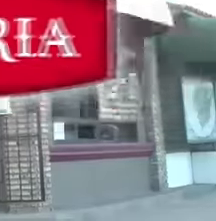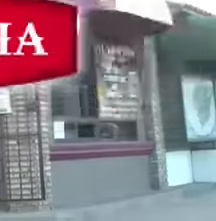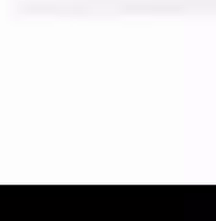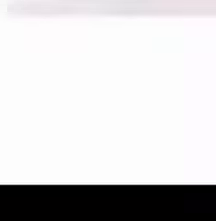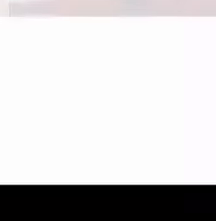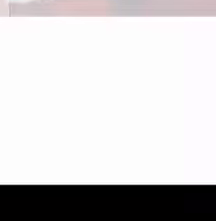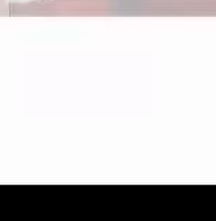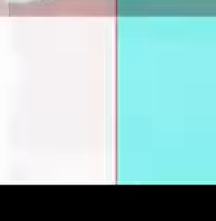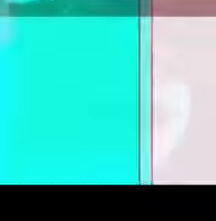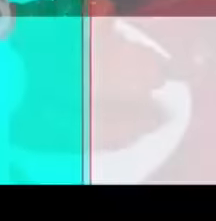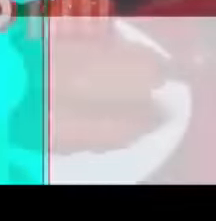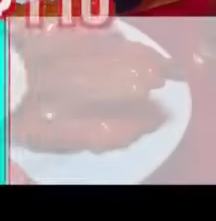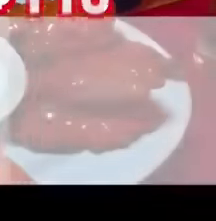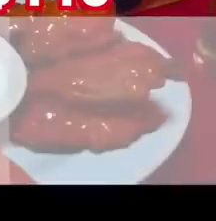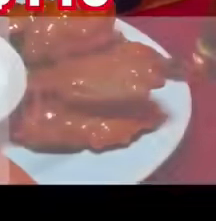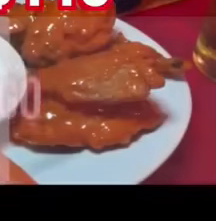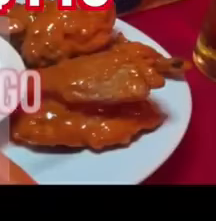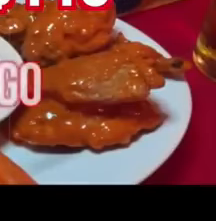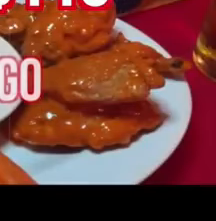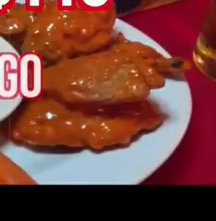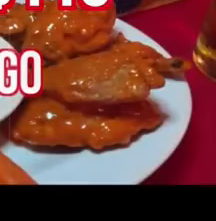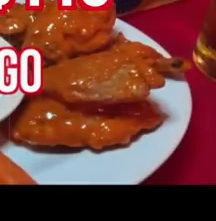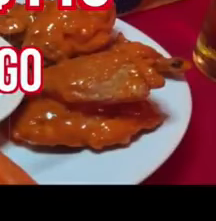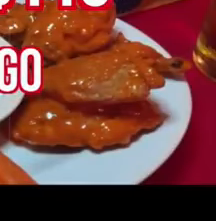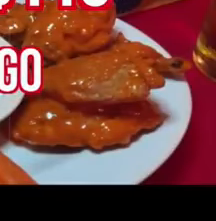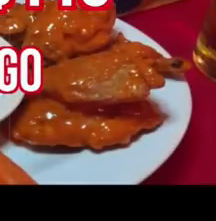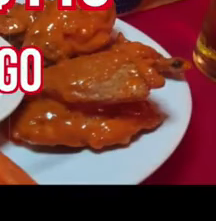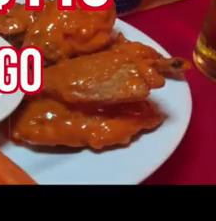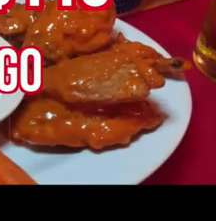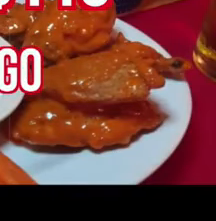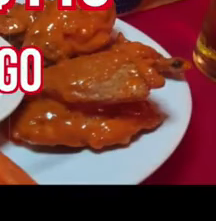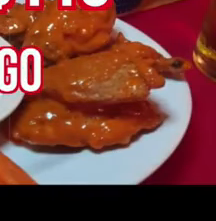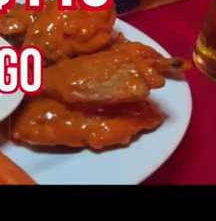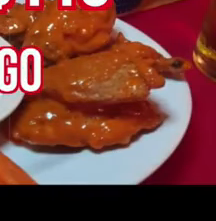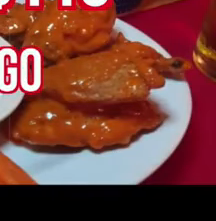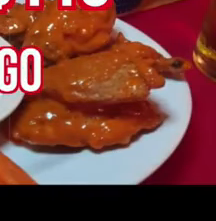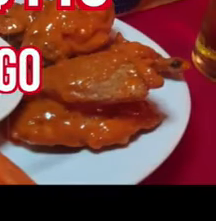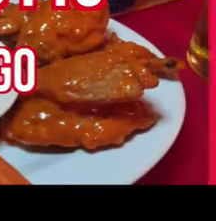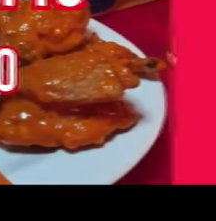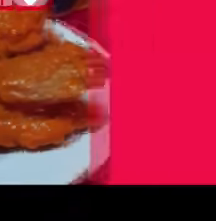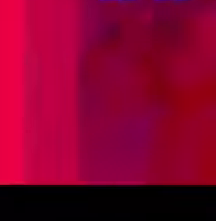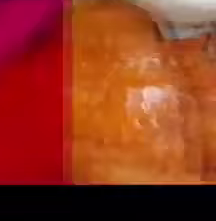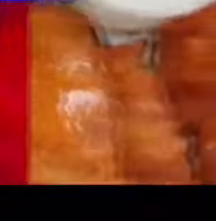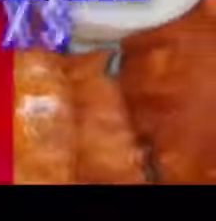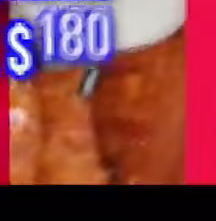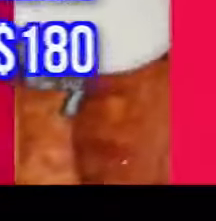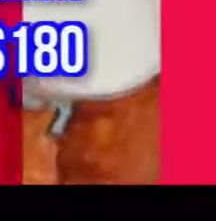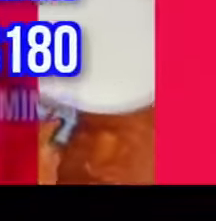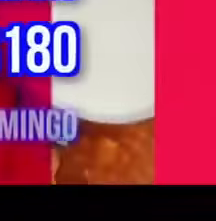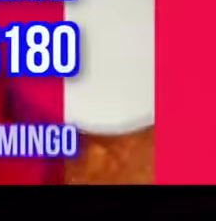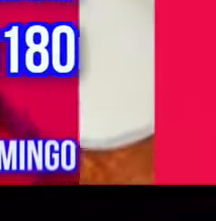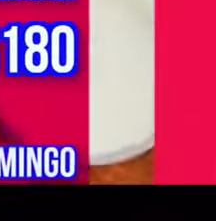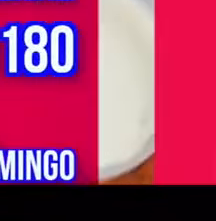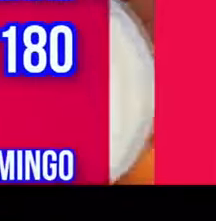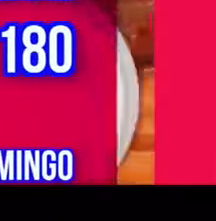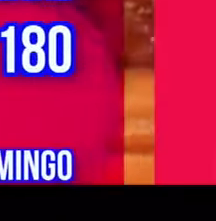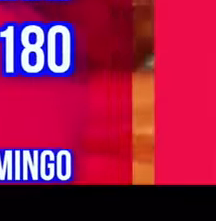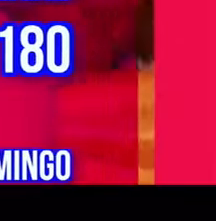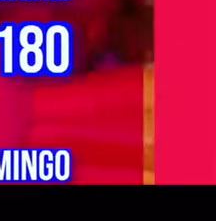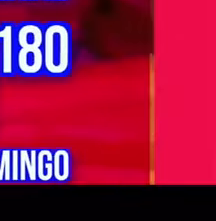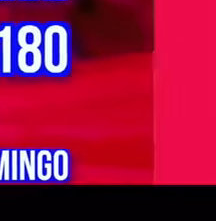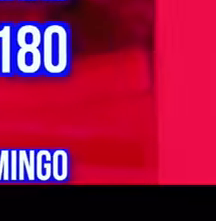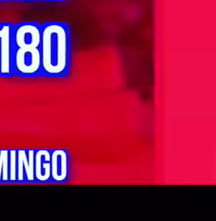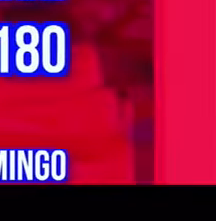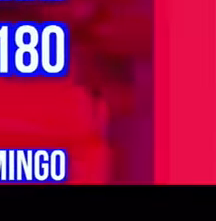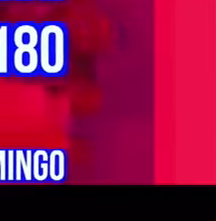La Chopería, orden de alitas 110 pesos de martes a domingo y promoción de dos órdenes de alitas por